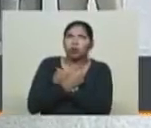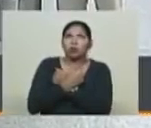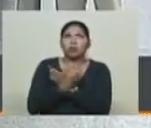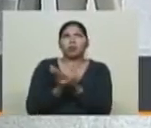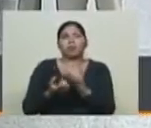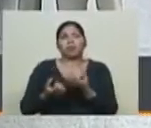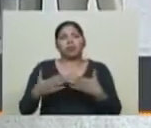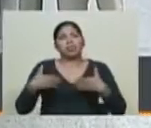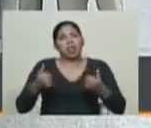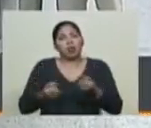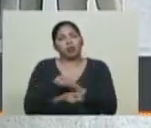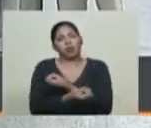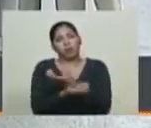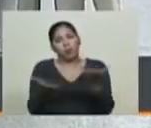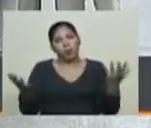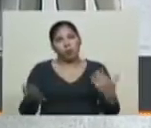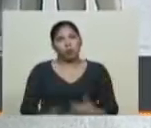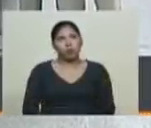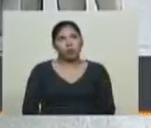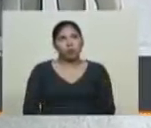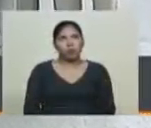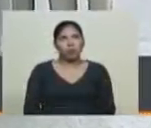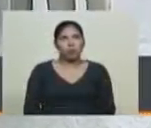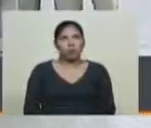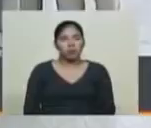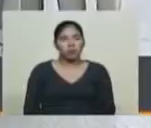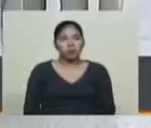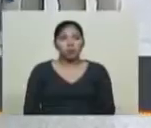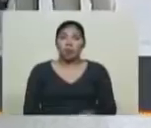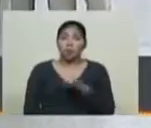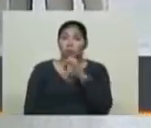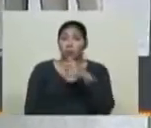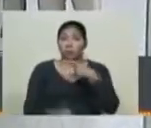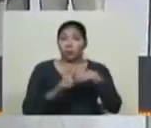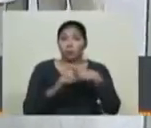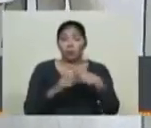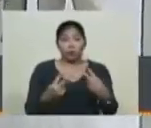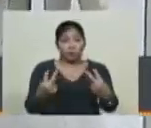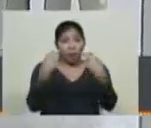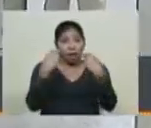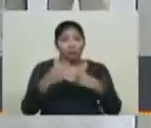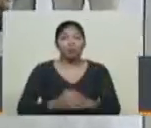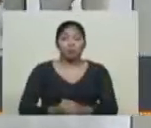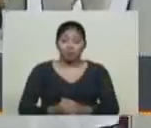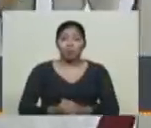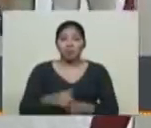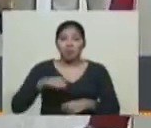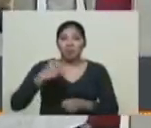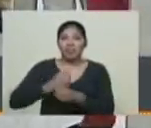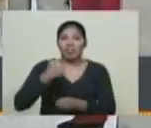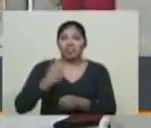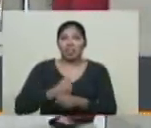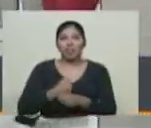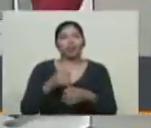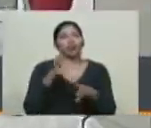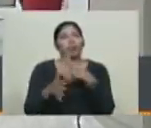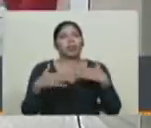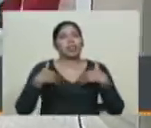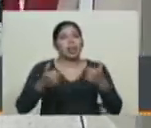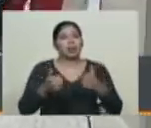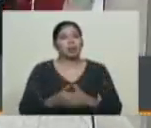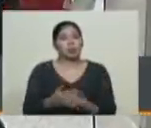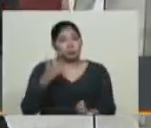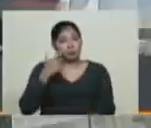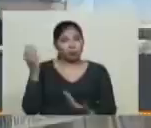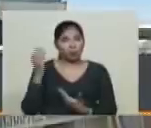salud a nuestro pueblo. Vamos al SEC directamente. Buenas noticias, no se separe de esta jornada de trabajo de salud para el pueblo.